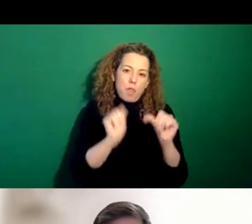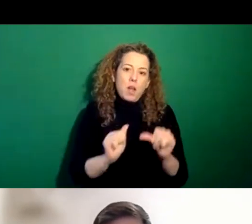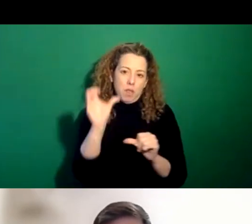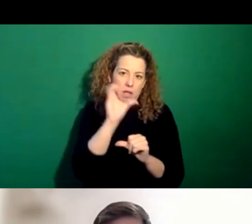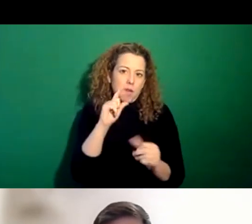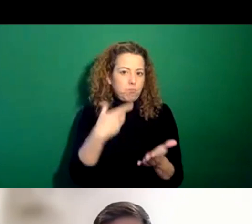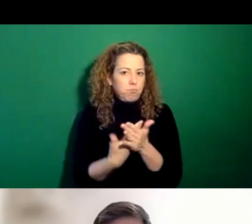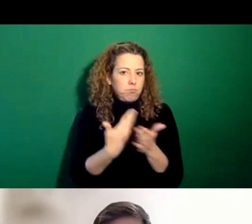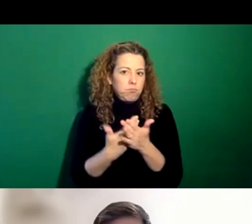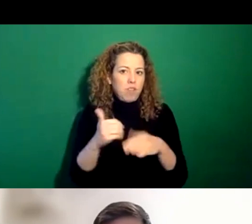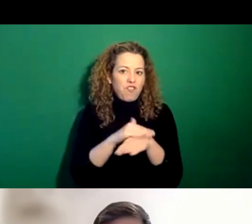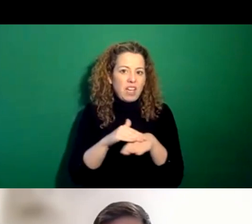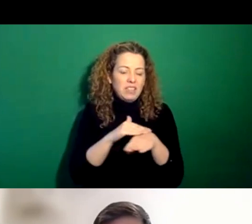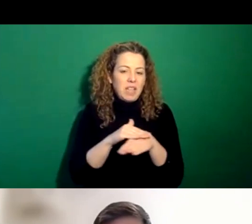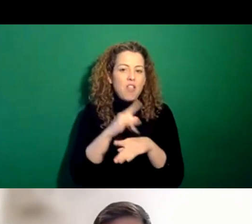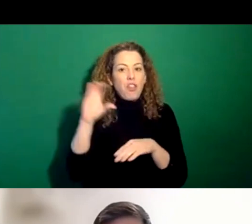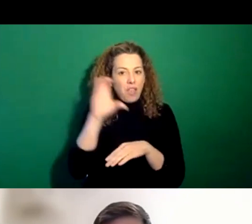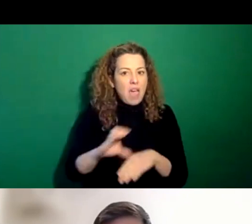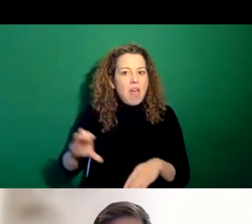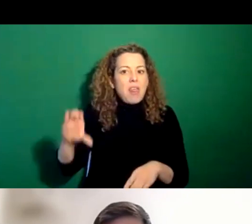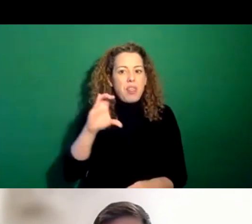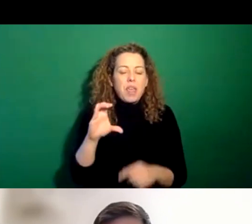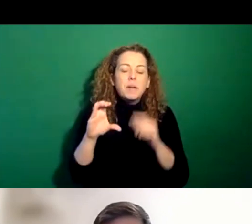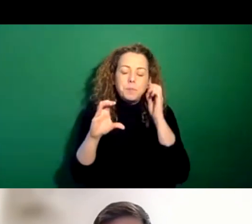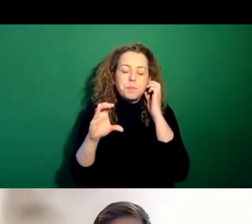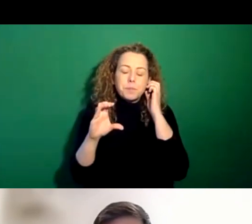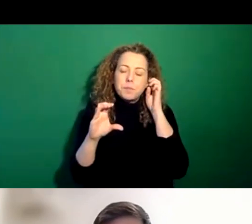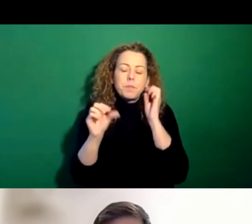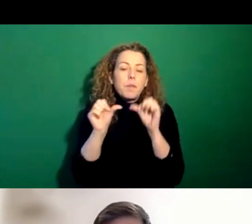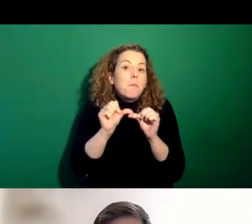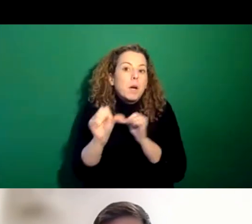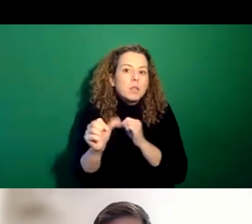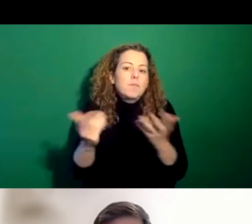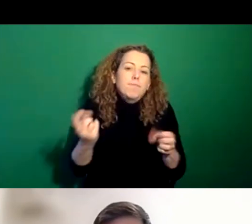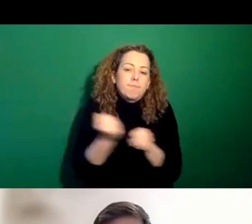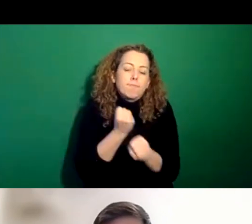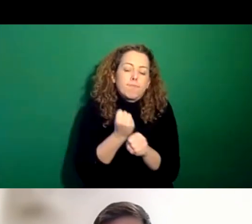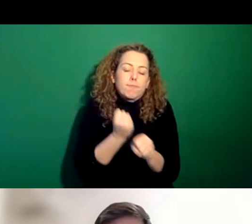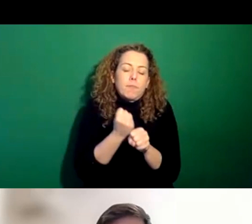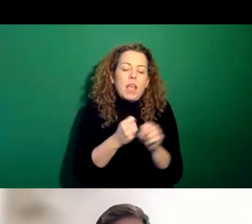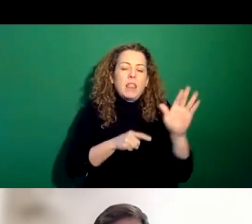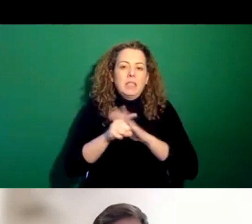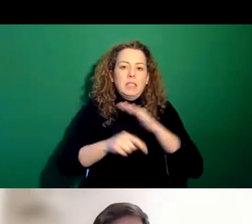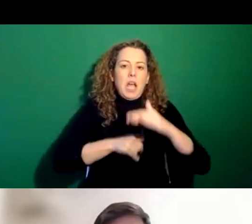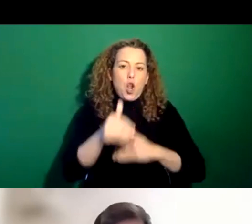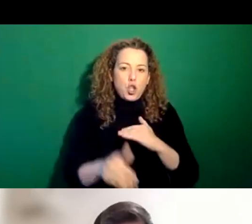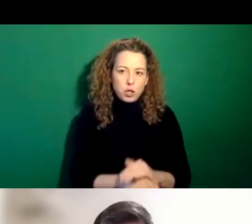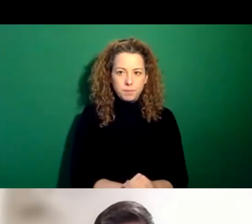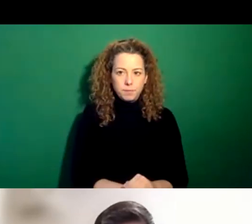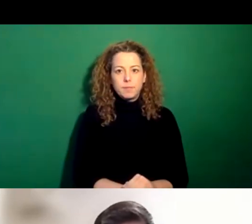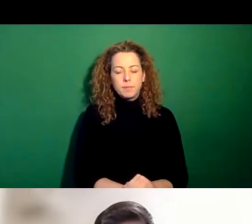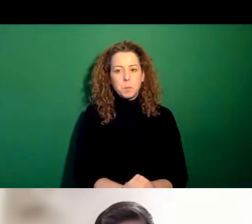basados en ciencia y a partir de ahí pues trabajar en ese desarrollo.